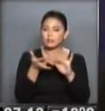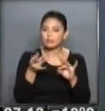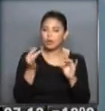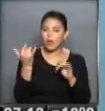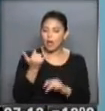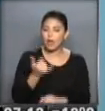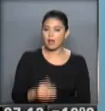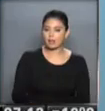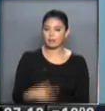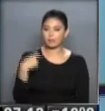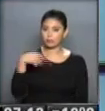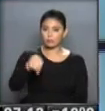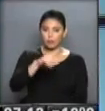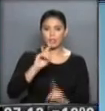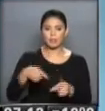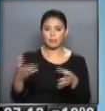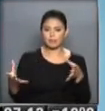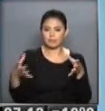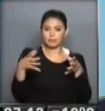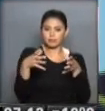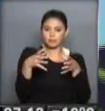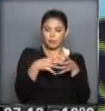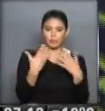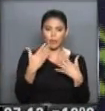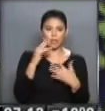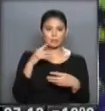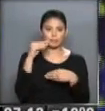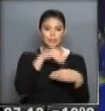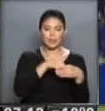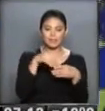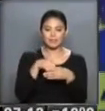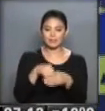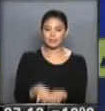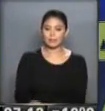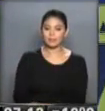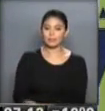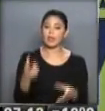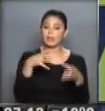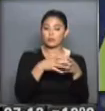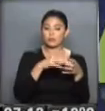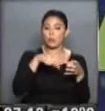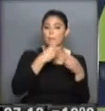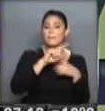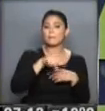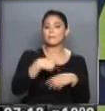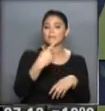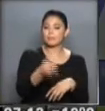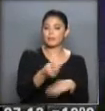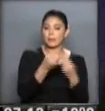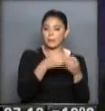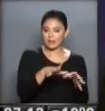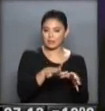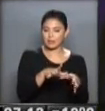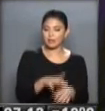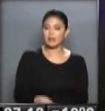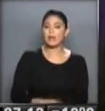formás parte del show al ser un show tan activo. Bueno, y además de Fuerza Bruta, que ya inicia entonces la temporada 2013 en Buenos